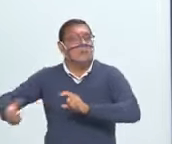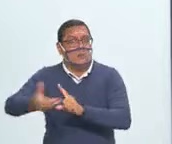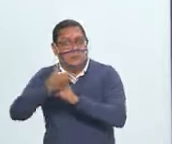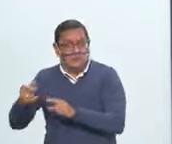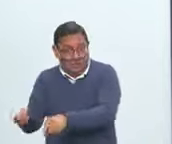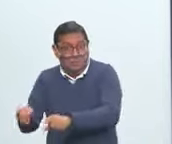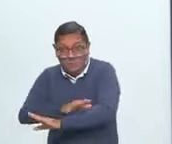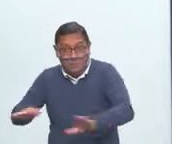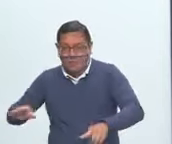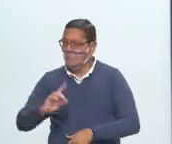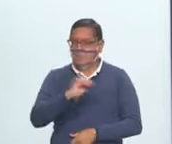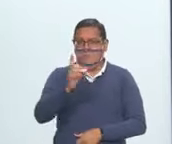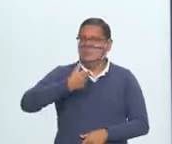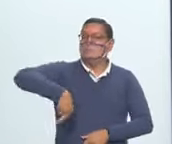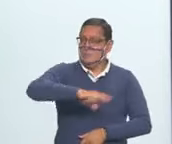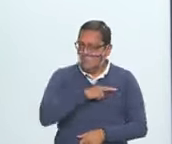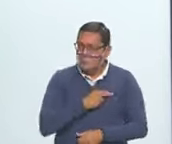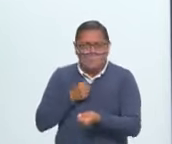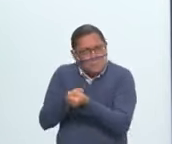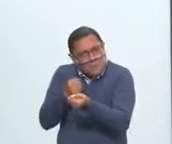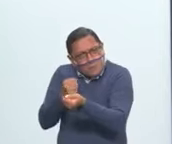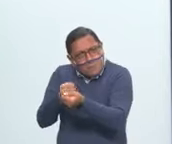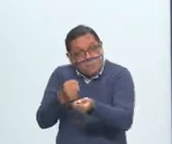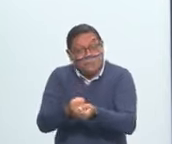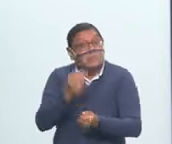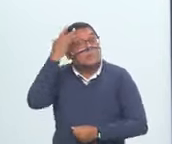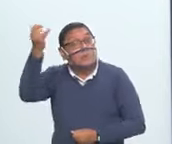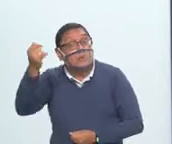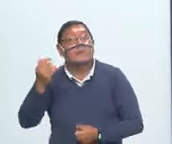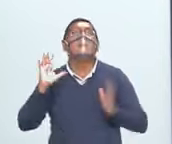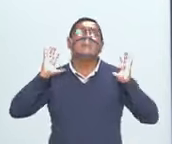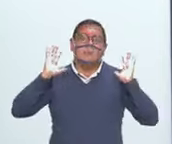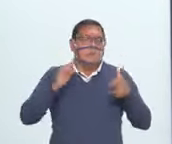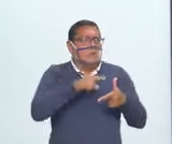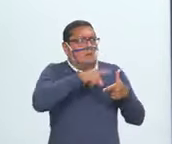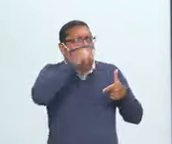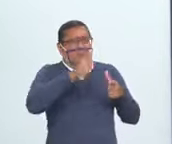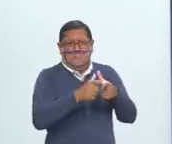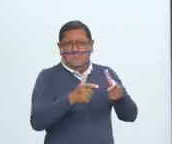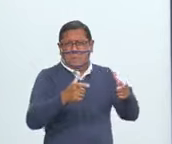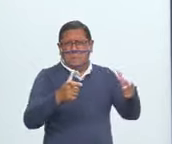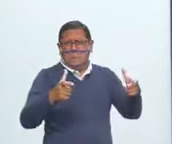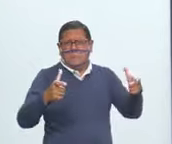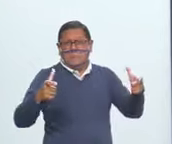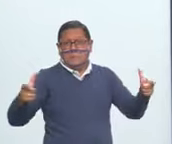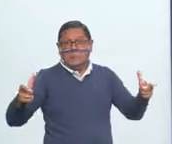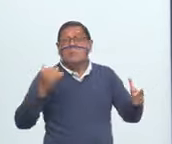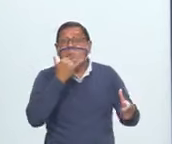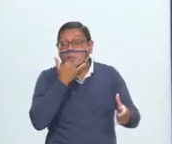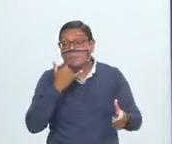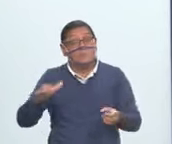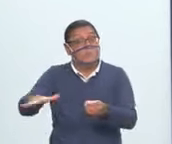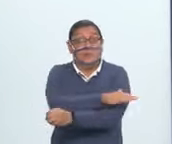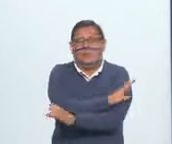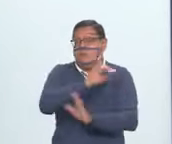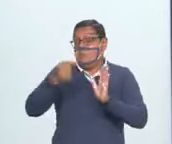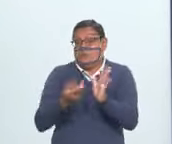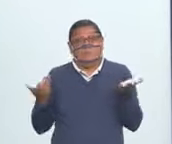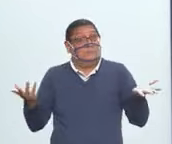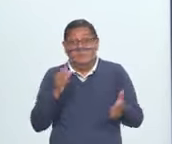porque llegará el día en que si seguimos creciendo a esta velocidad, no encontraremos camas